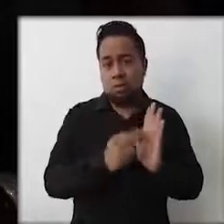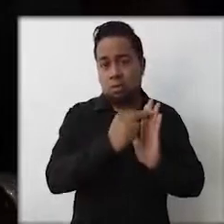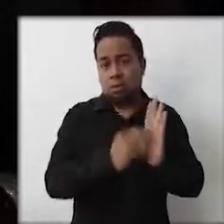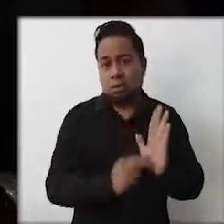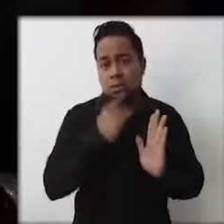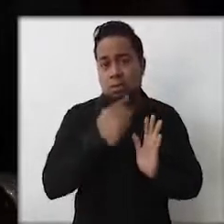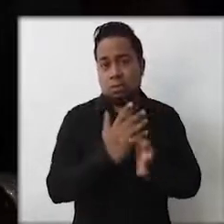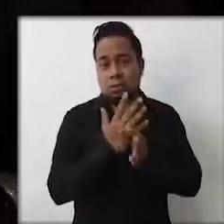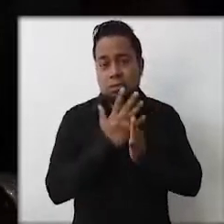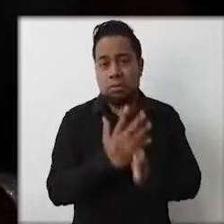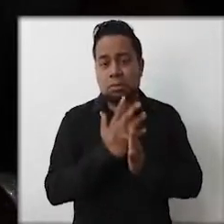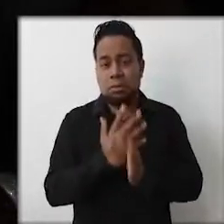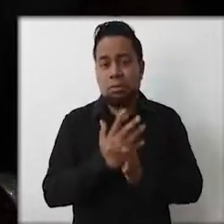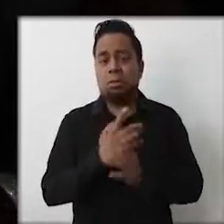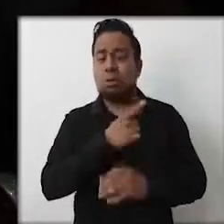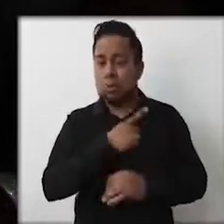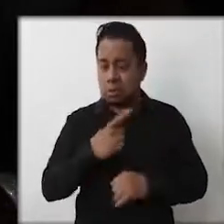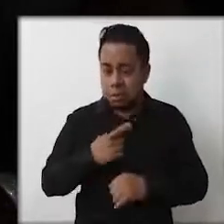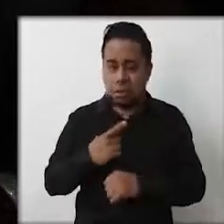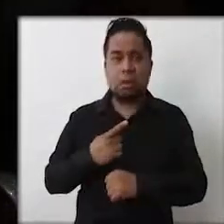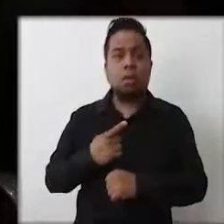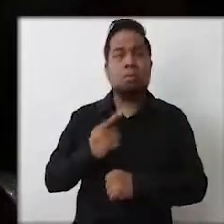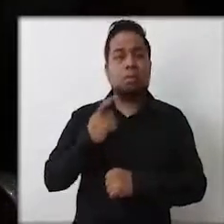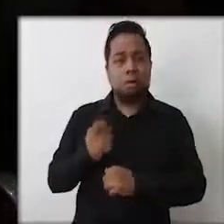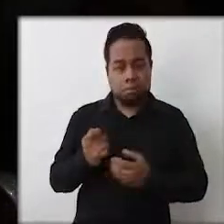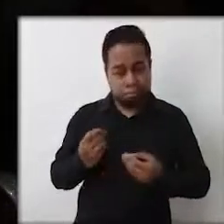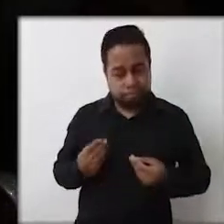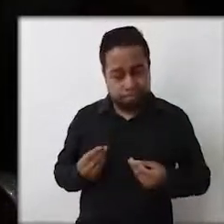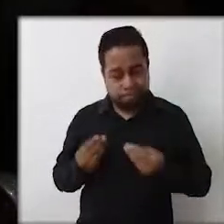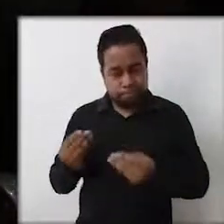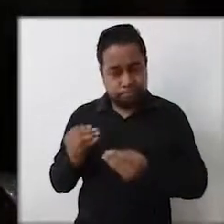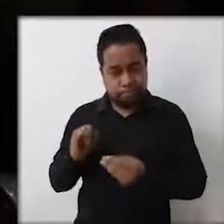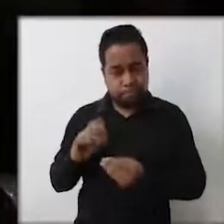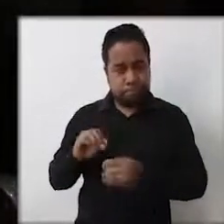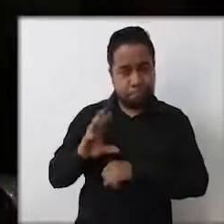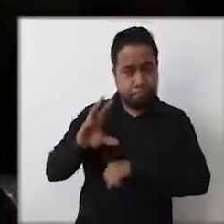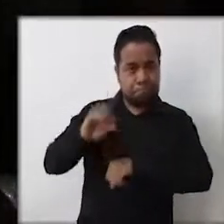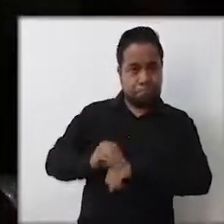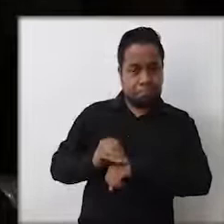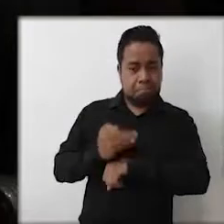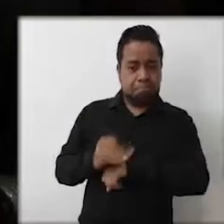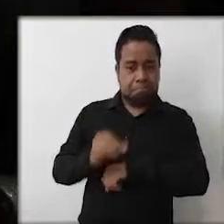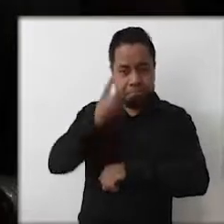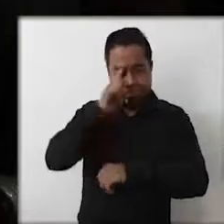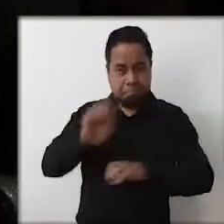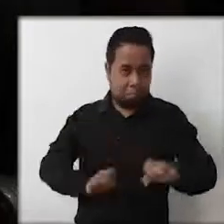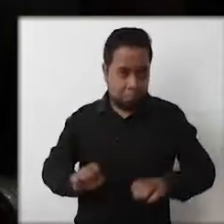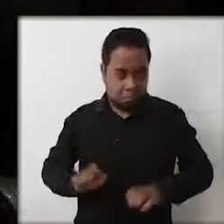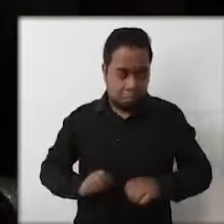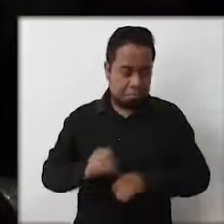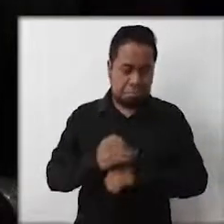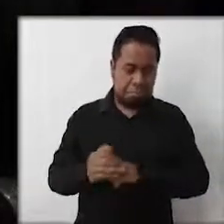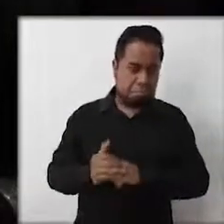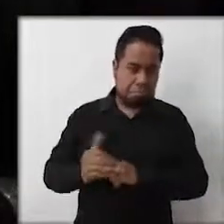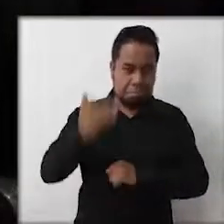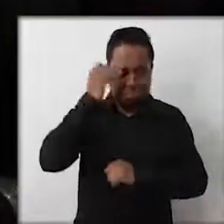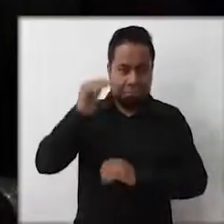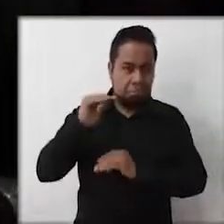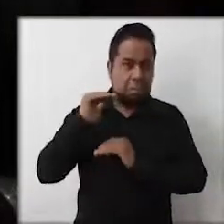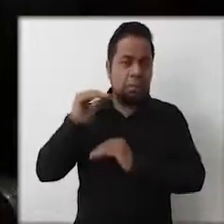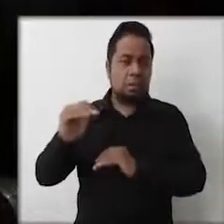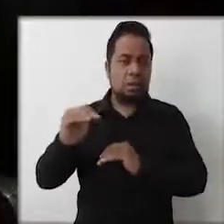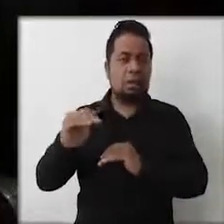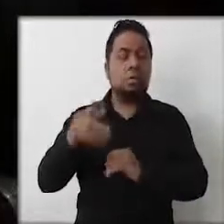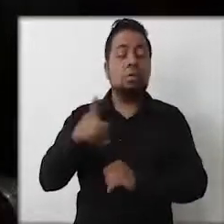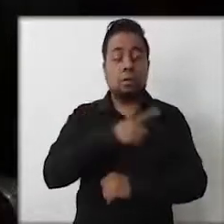en el propio dictamen se le instruye al secretario de Gobierno, que es el superior jerárquico de la Dirección de Comercio en Vía Pública, para que